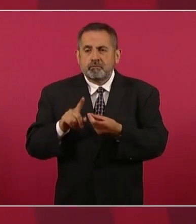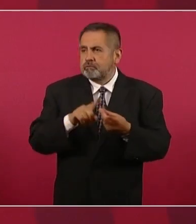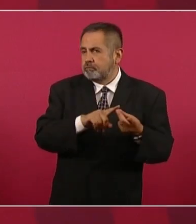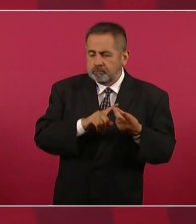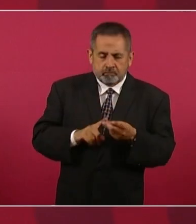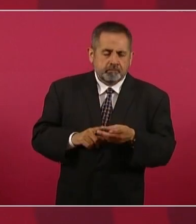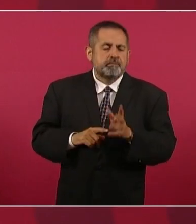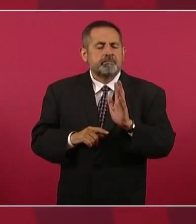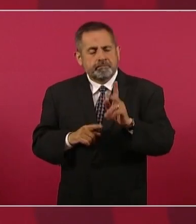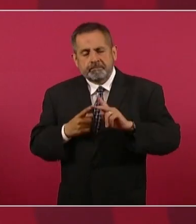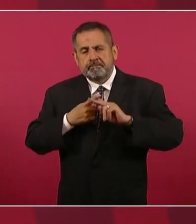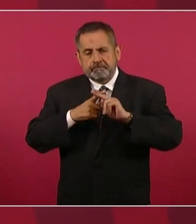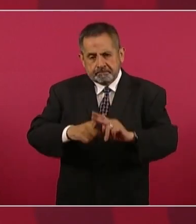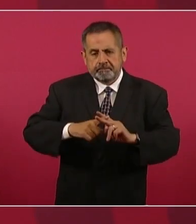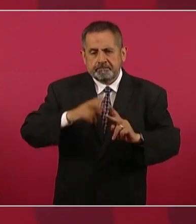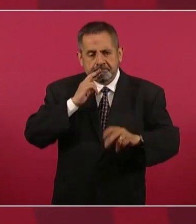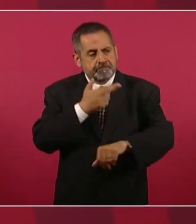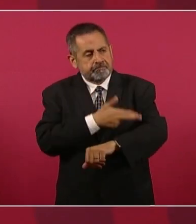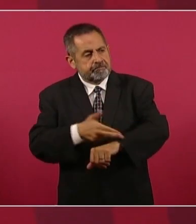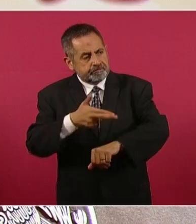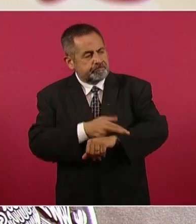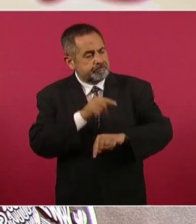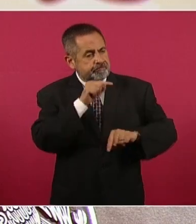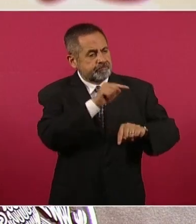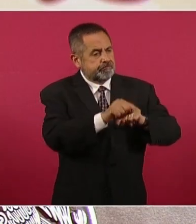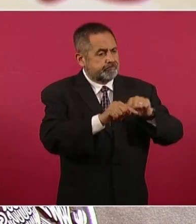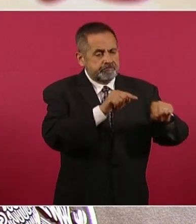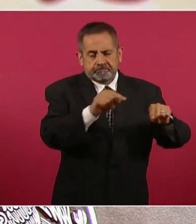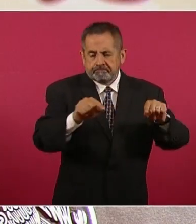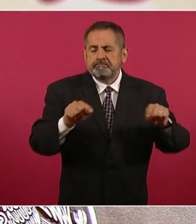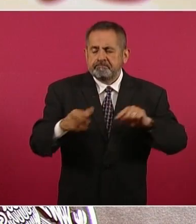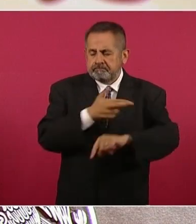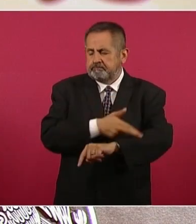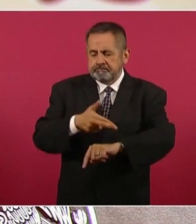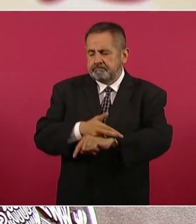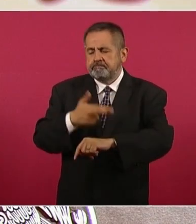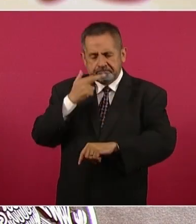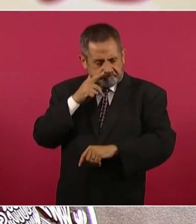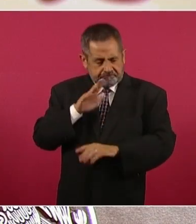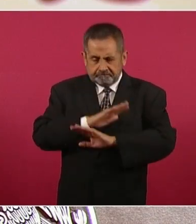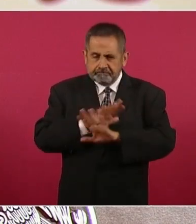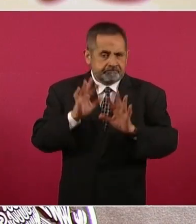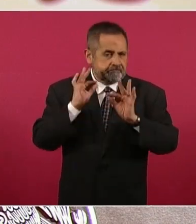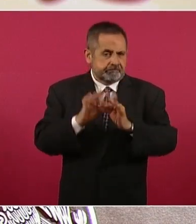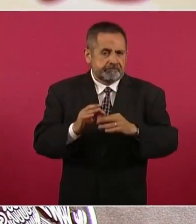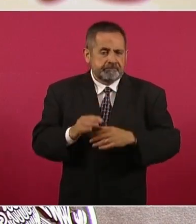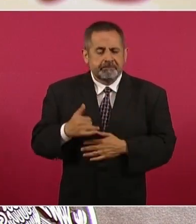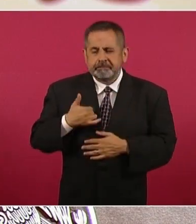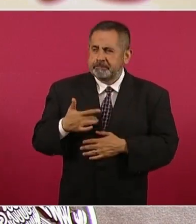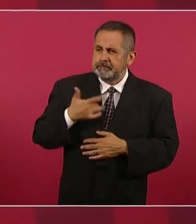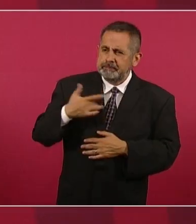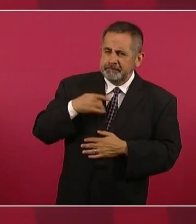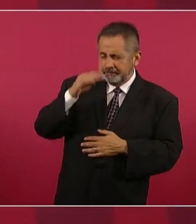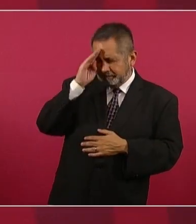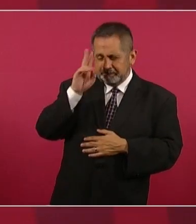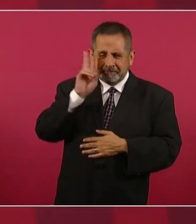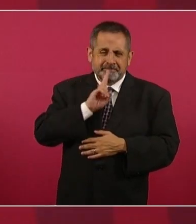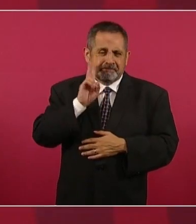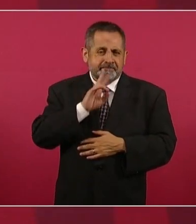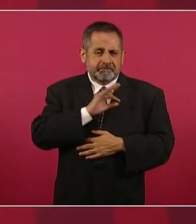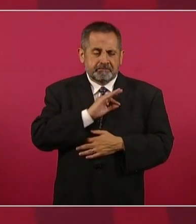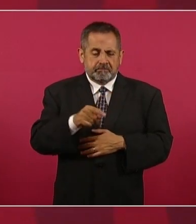aunque ya se empieza precisamente a trabajar por diferentes razones en ello. Y yo estimo que antes de que